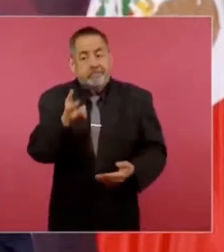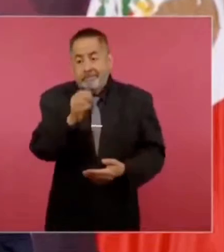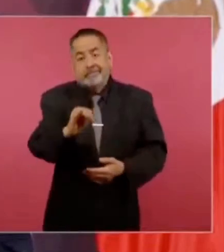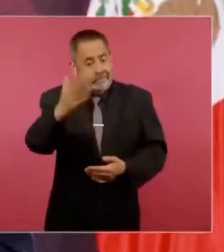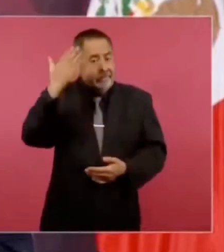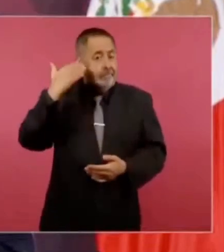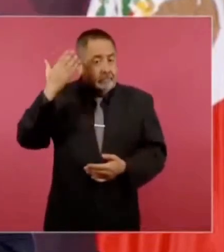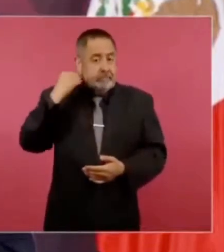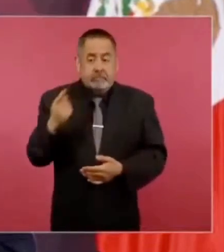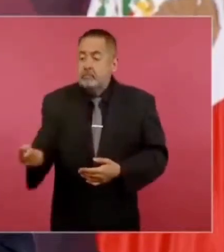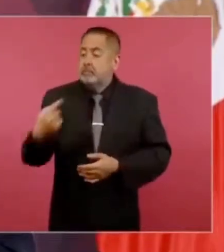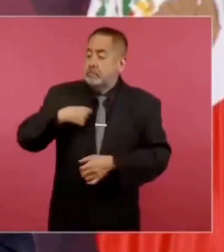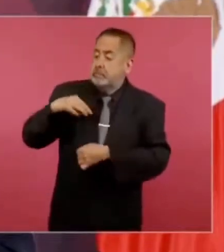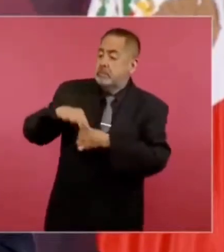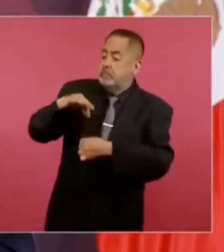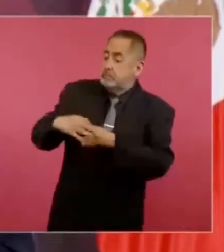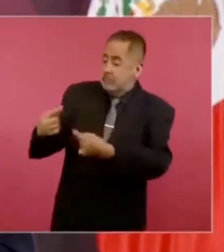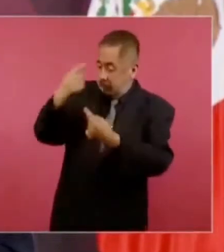votos,